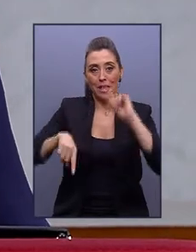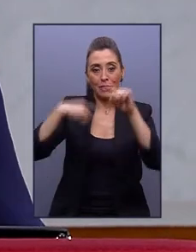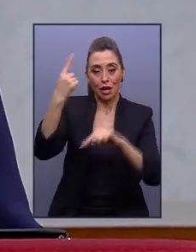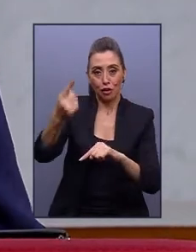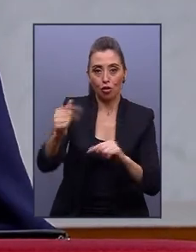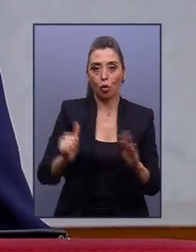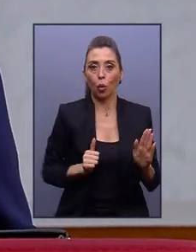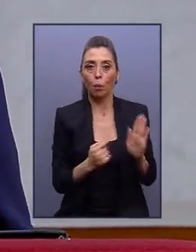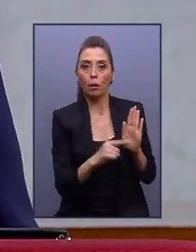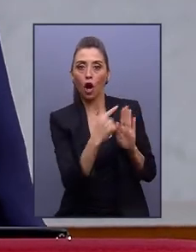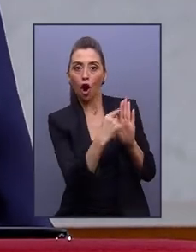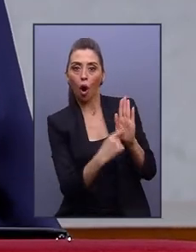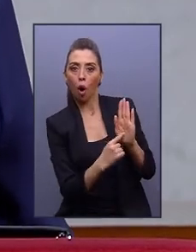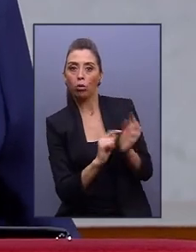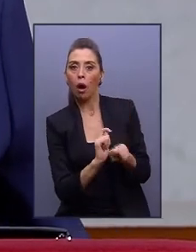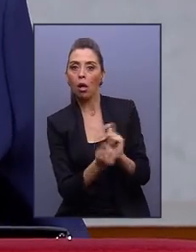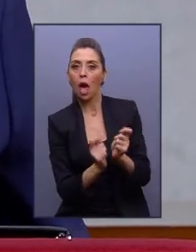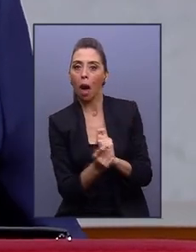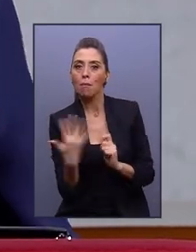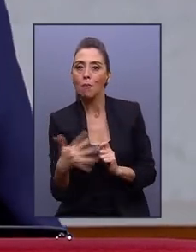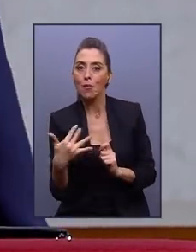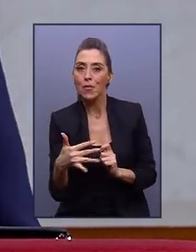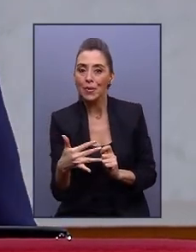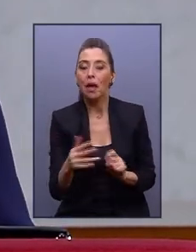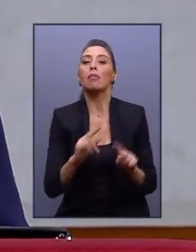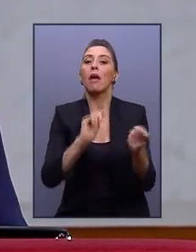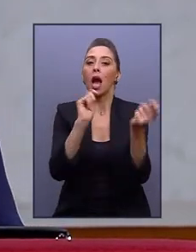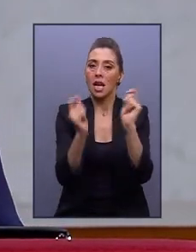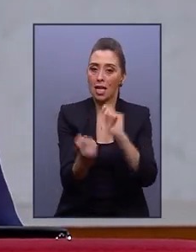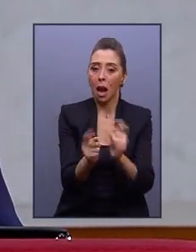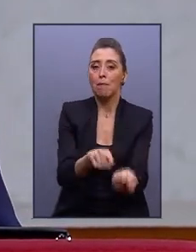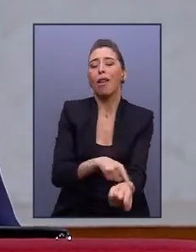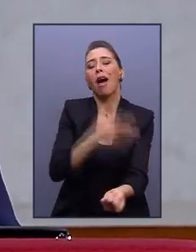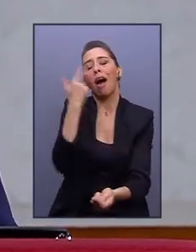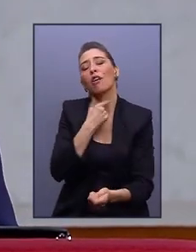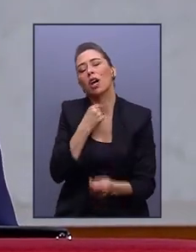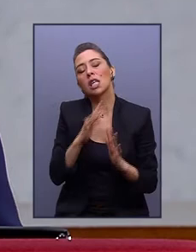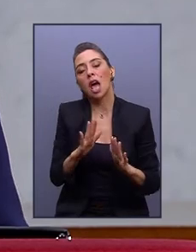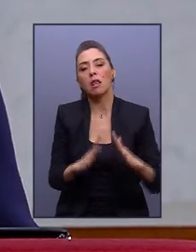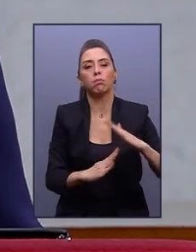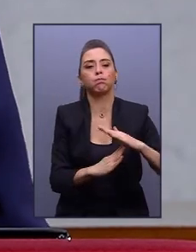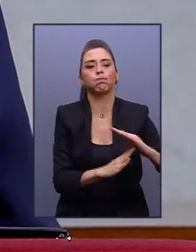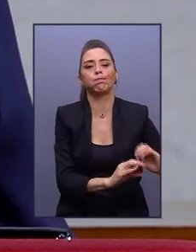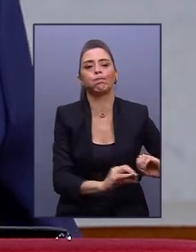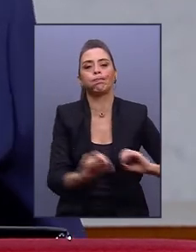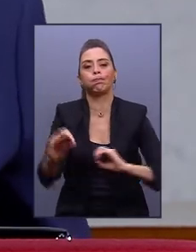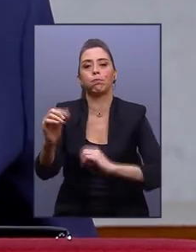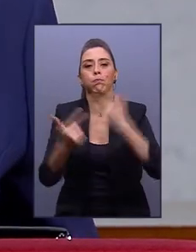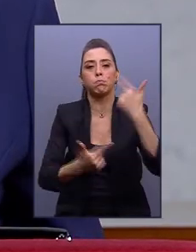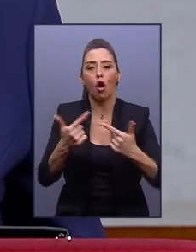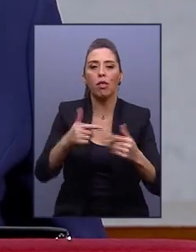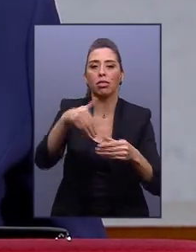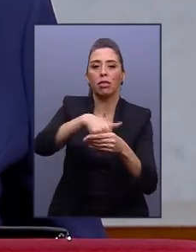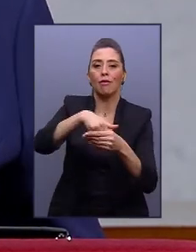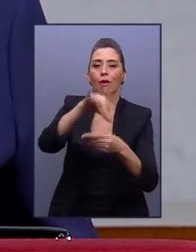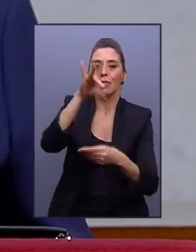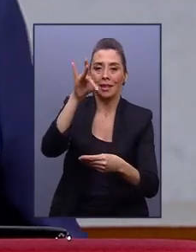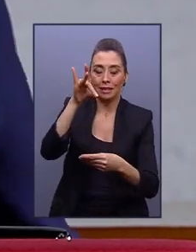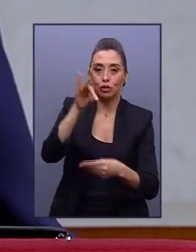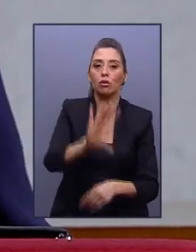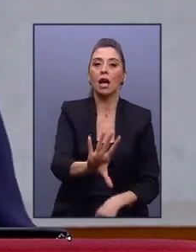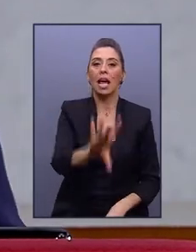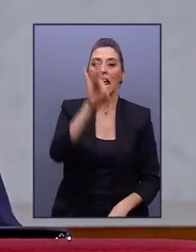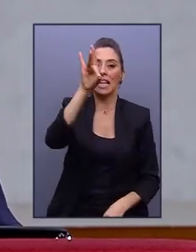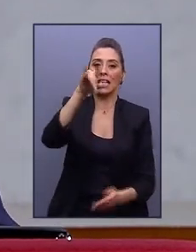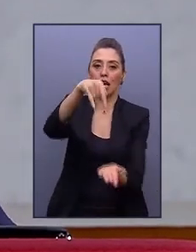veremos la aplicación de otros cambios relevantes. Hemos hecho cambios largamente anhelados y postergados en nuestro sistema político y electoral.